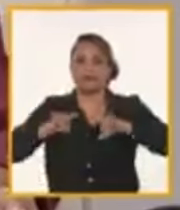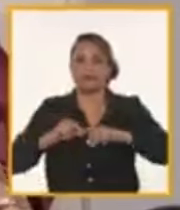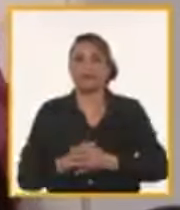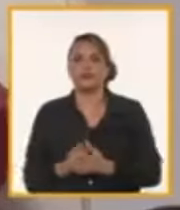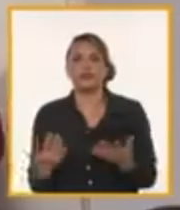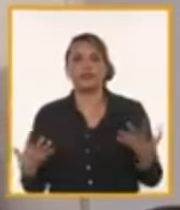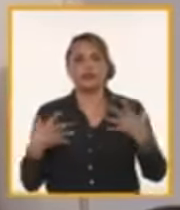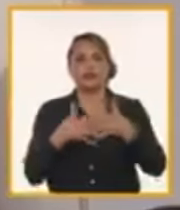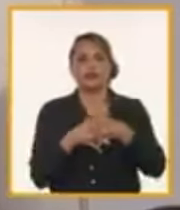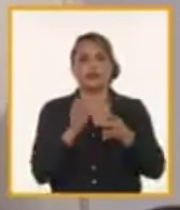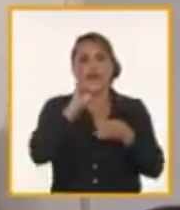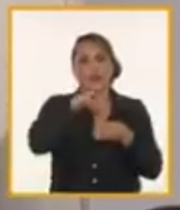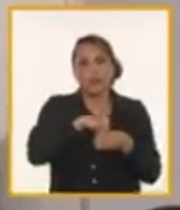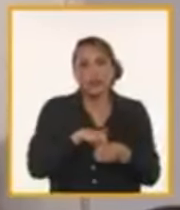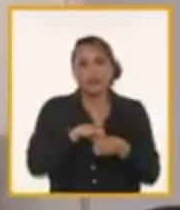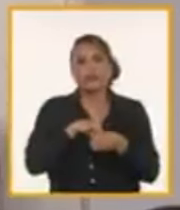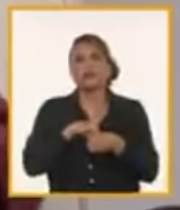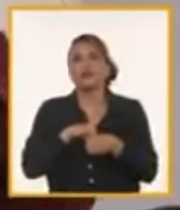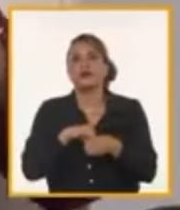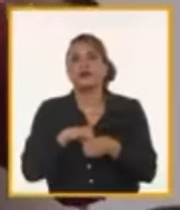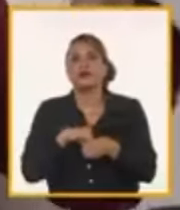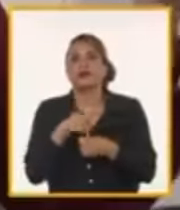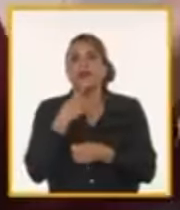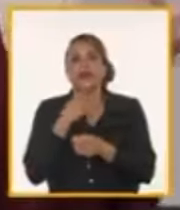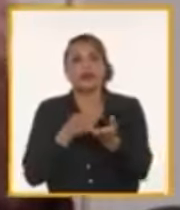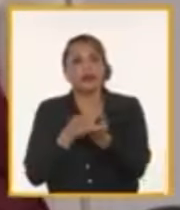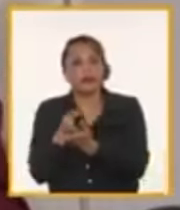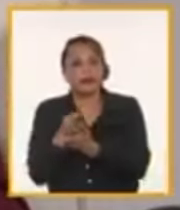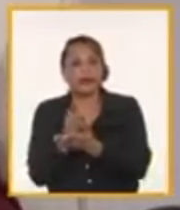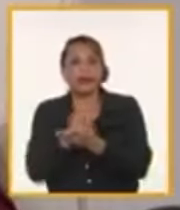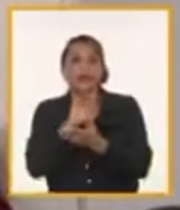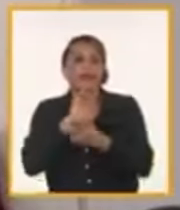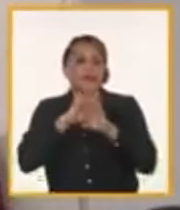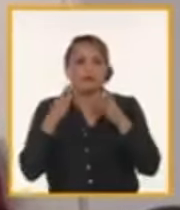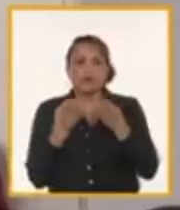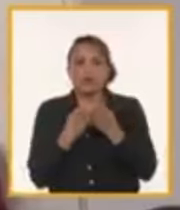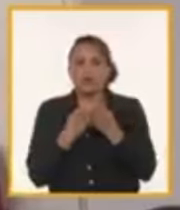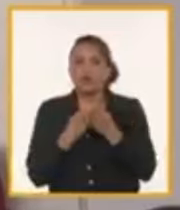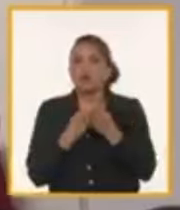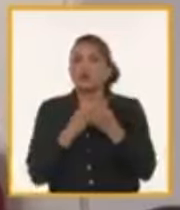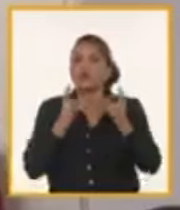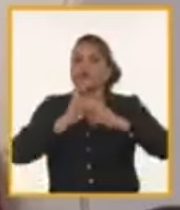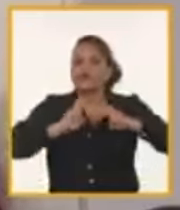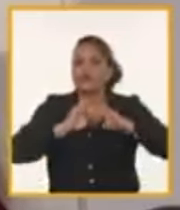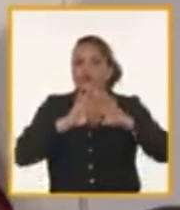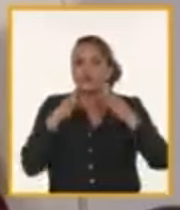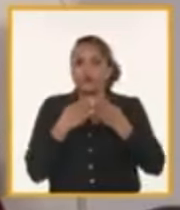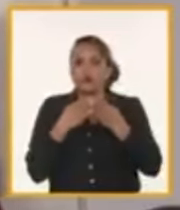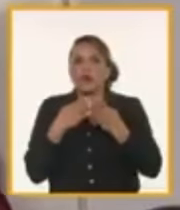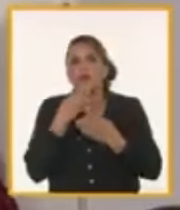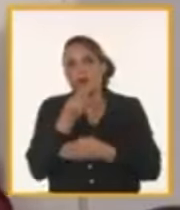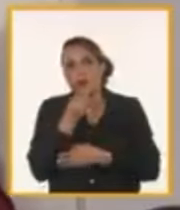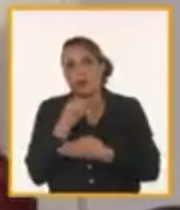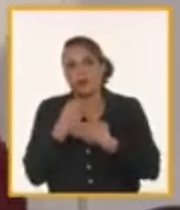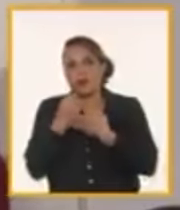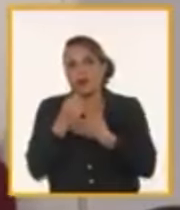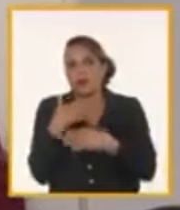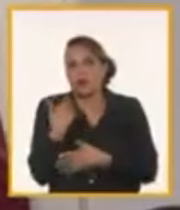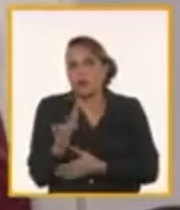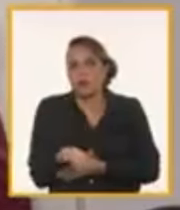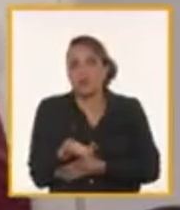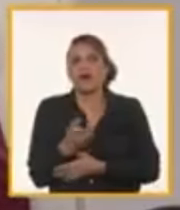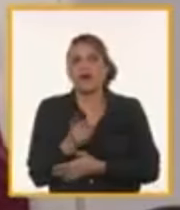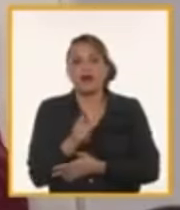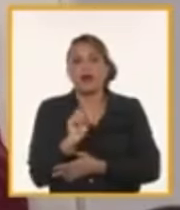ingreso también la eficiencia de las carreras y por lo tanto estamos haciendo todo un estudio de cuánto podemos aportar hoy crecemos en dos